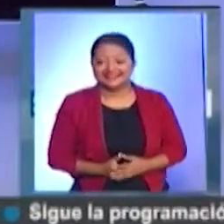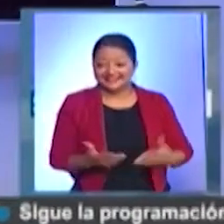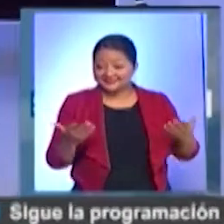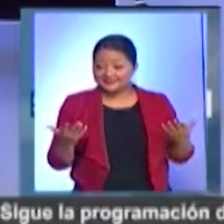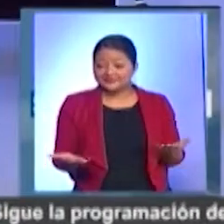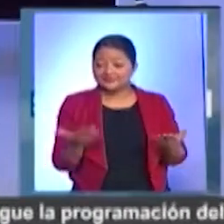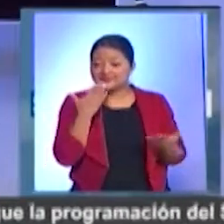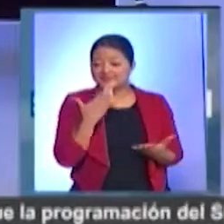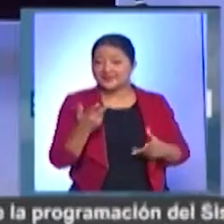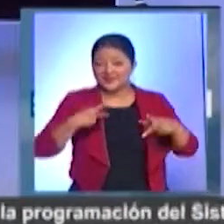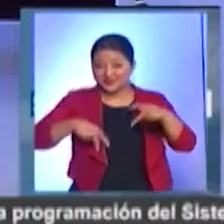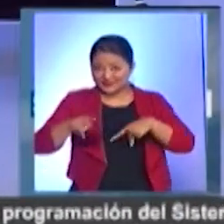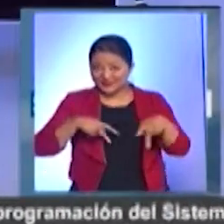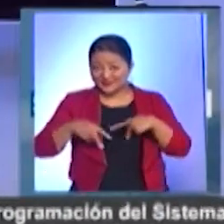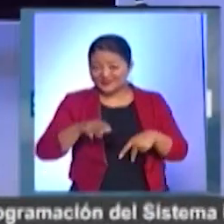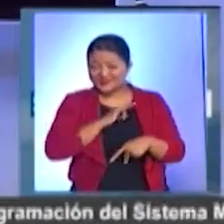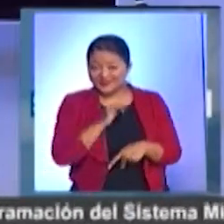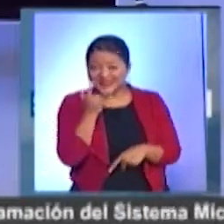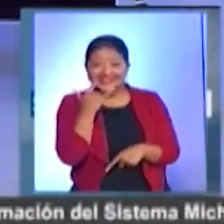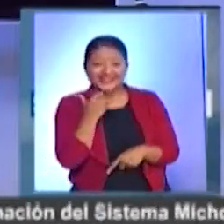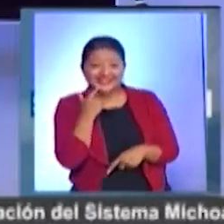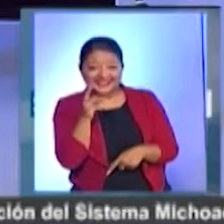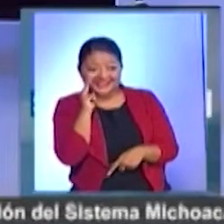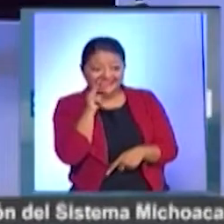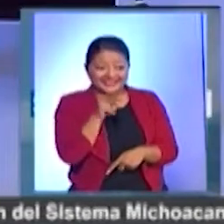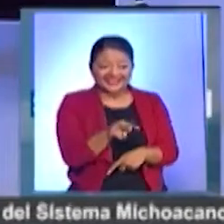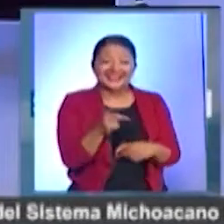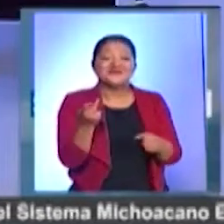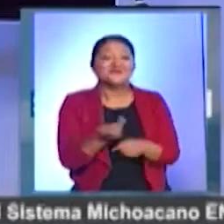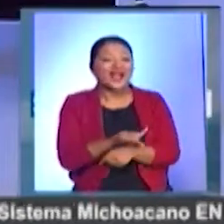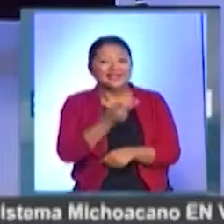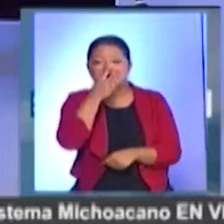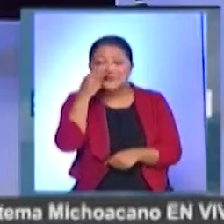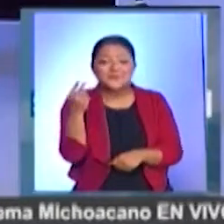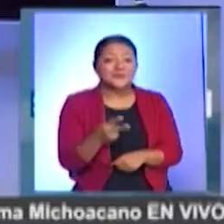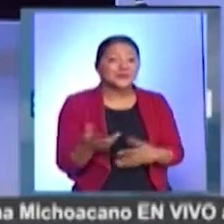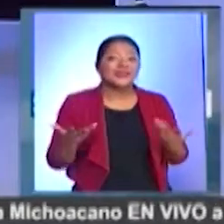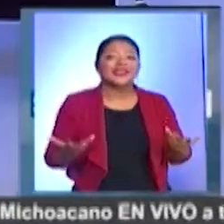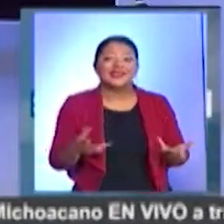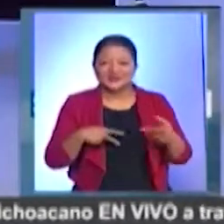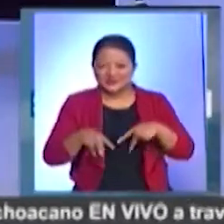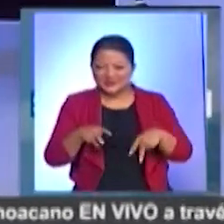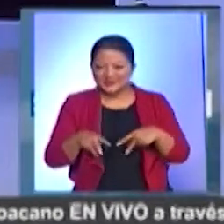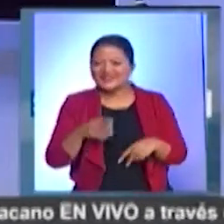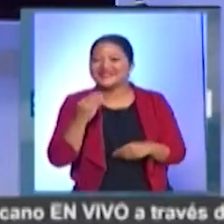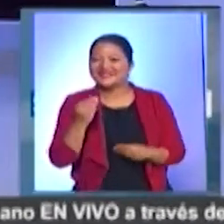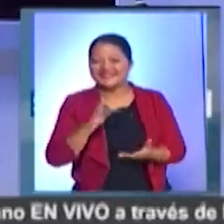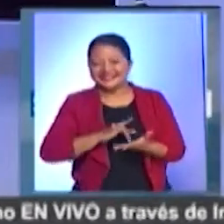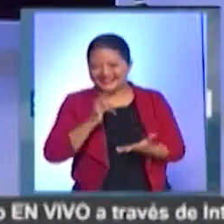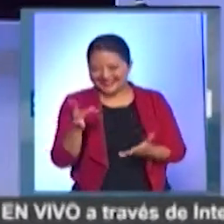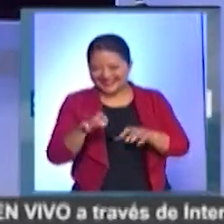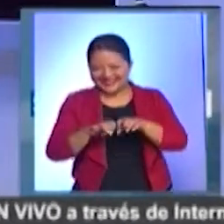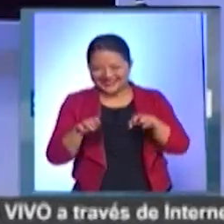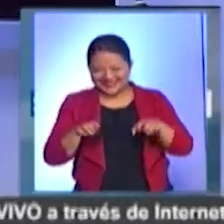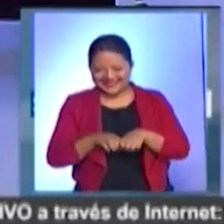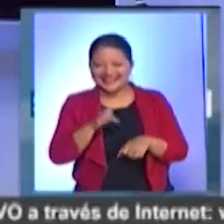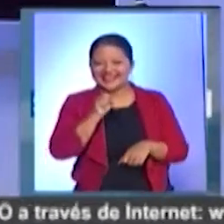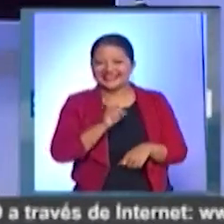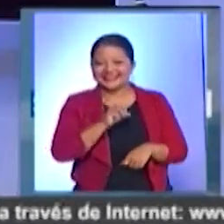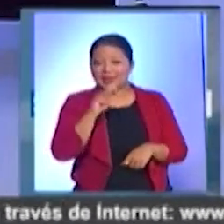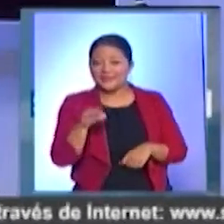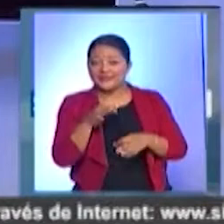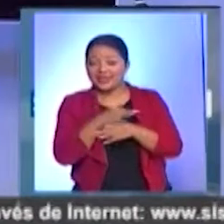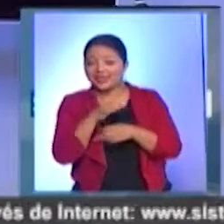fin de semana de fútbol a estar al pendiente de lo que sucede con la selección mexicana por supuesto muchas gracias al equipo de s&m